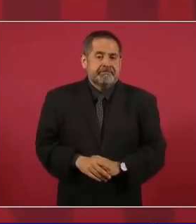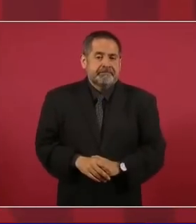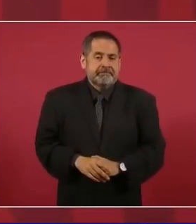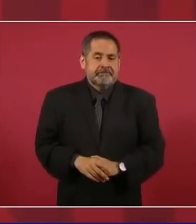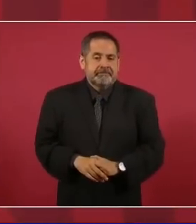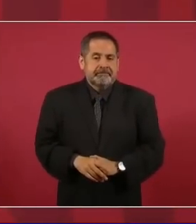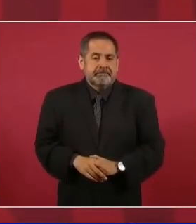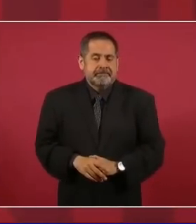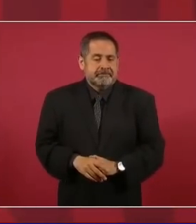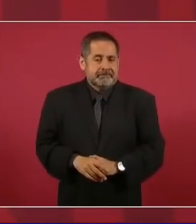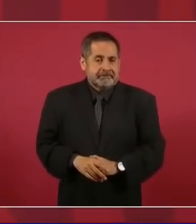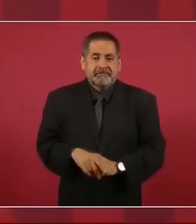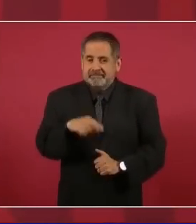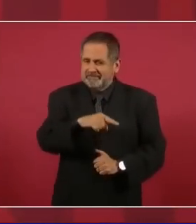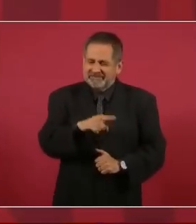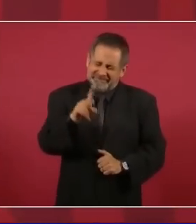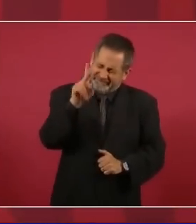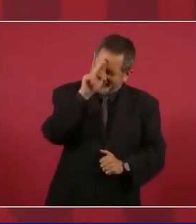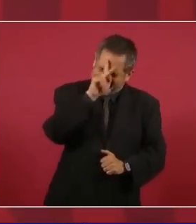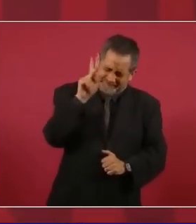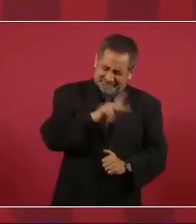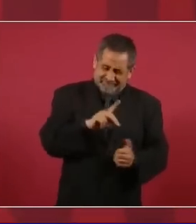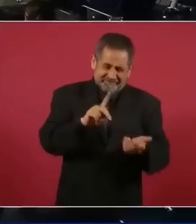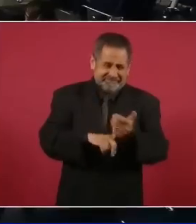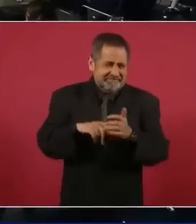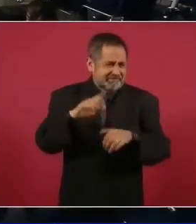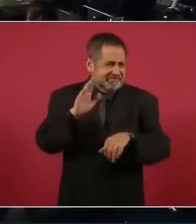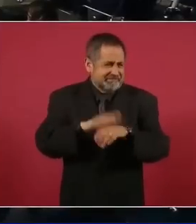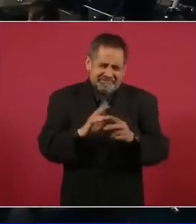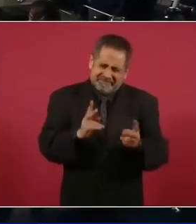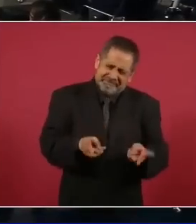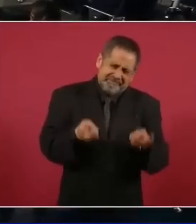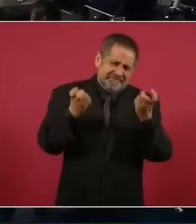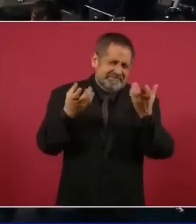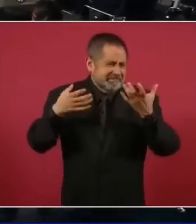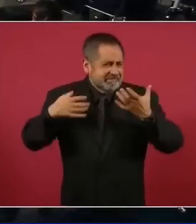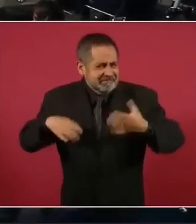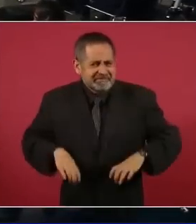se robó tanto como en el periodo neoliberal.